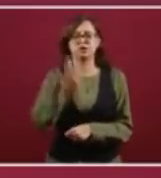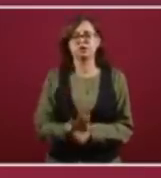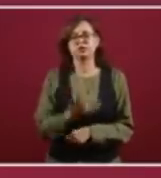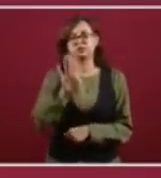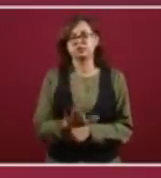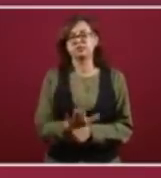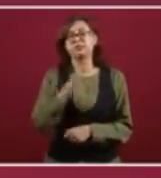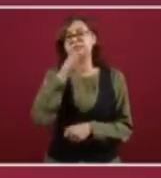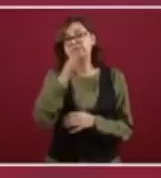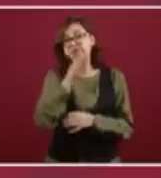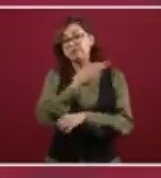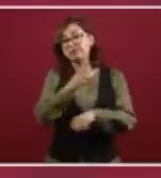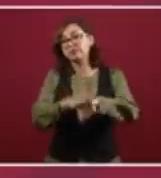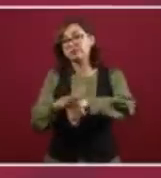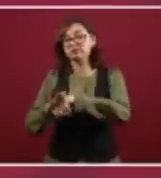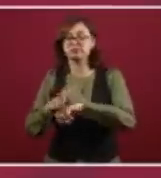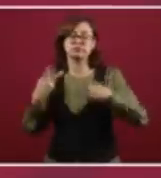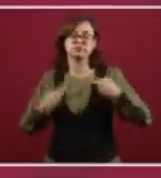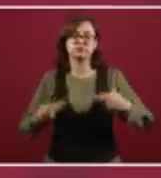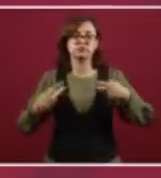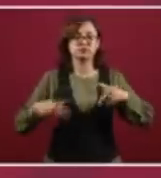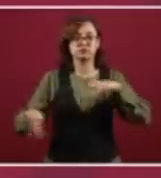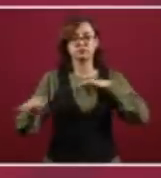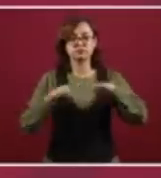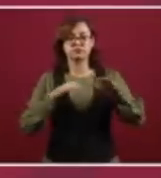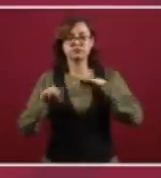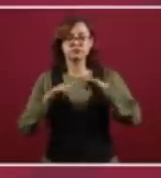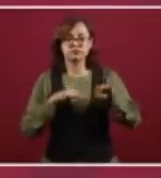a los trabajadores.